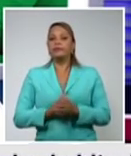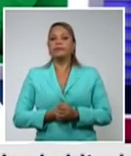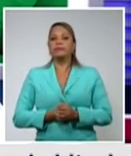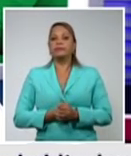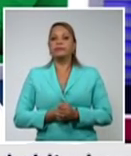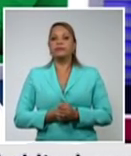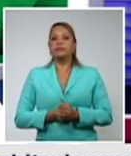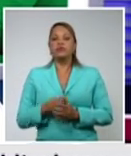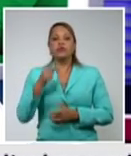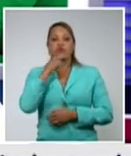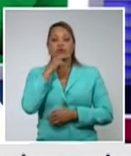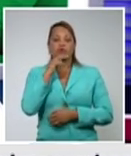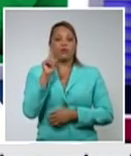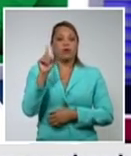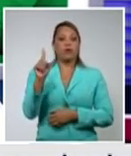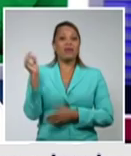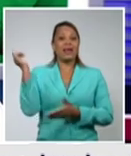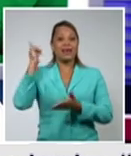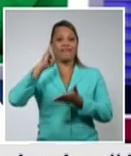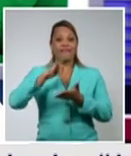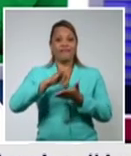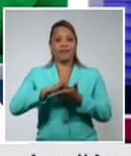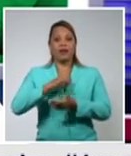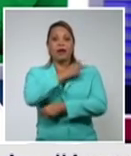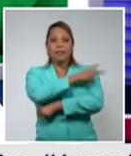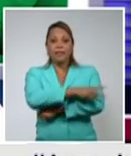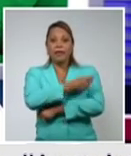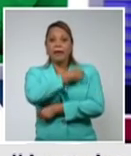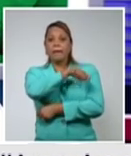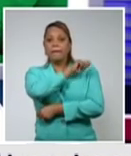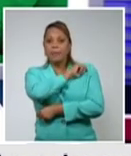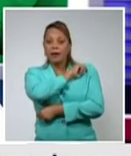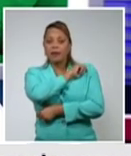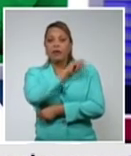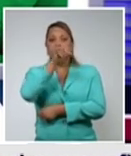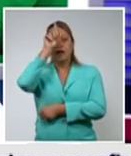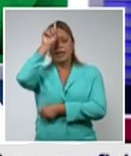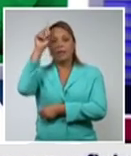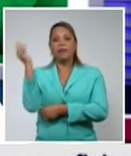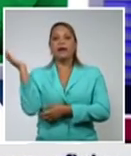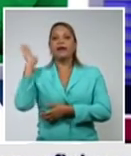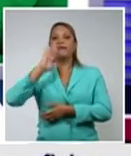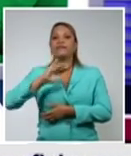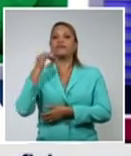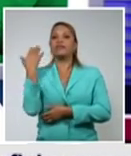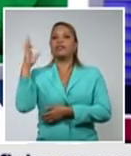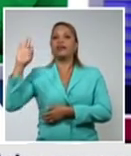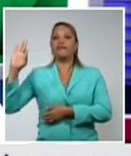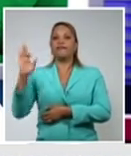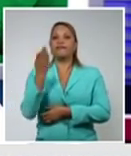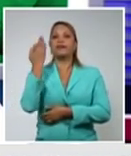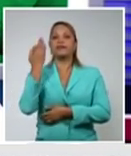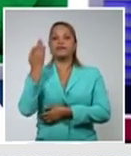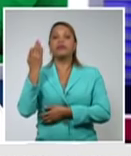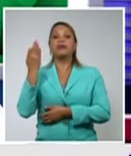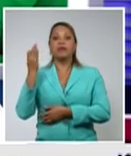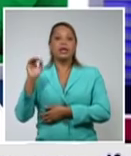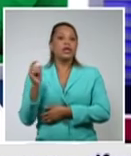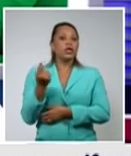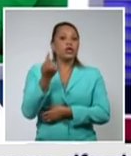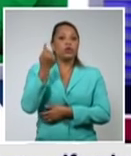rusa procedente de España, un alemán procedente de Francia y un americano, un